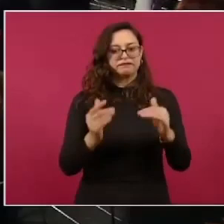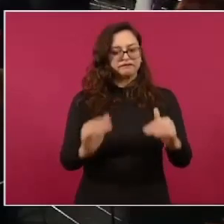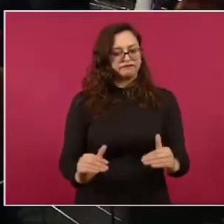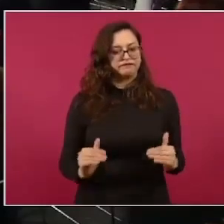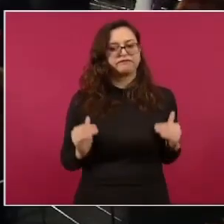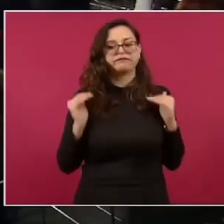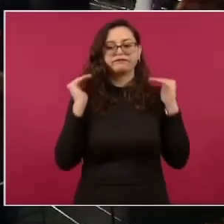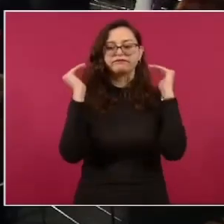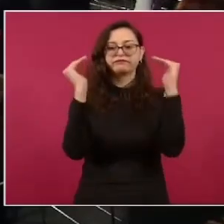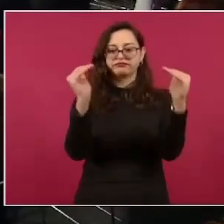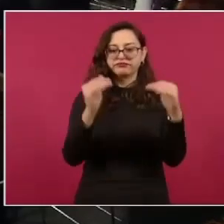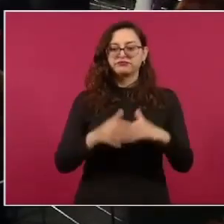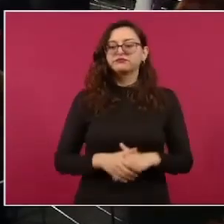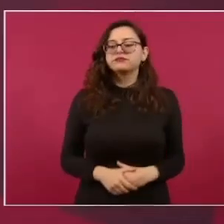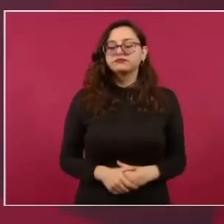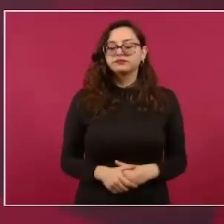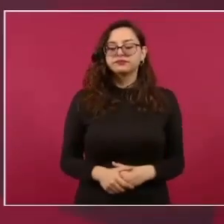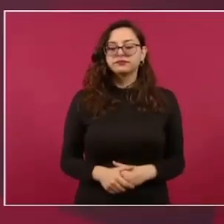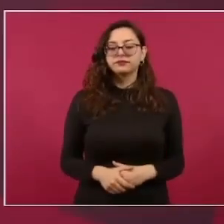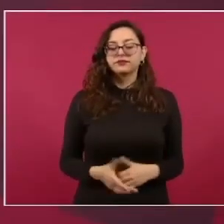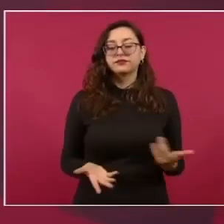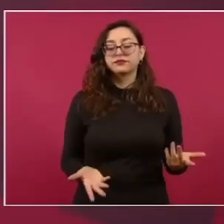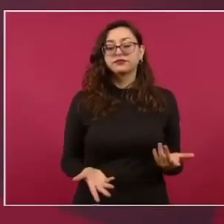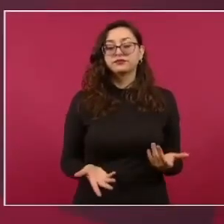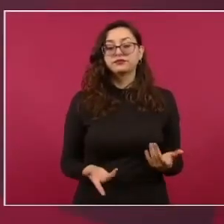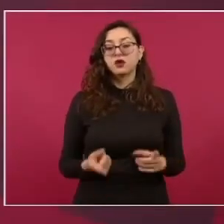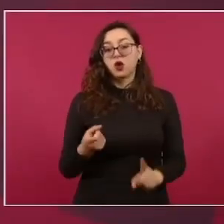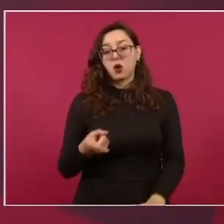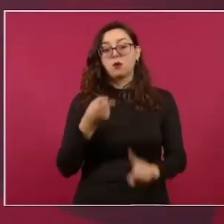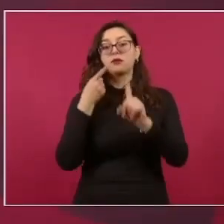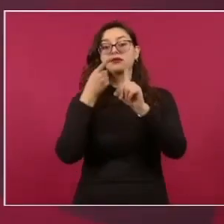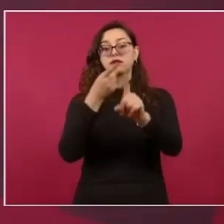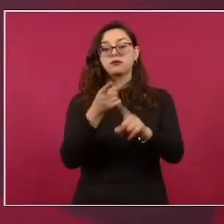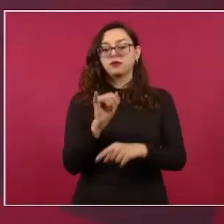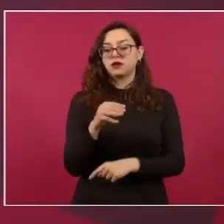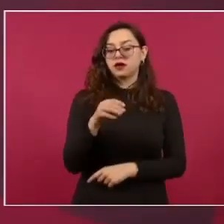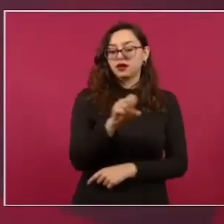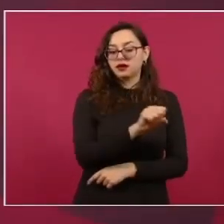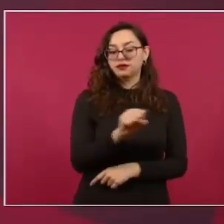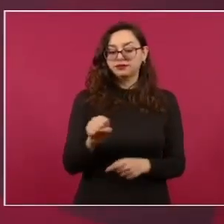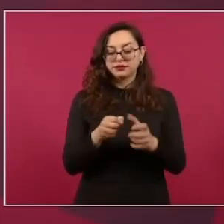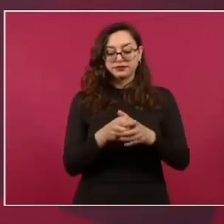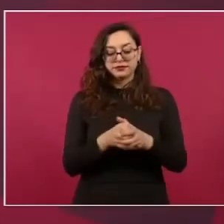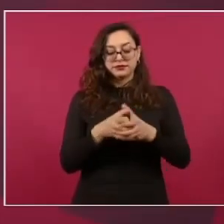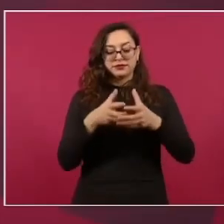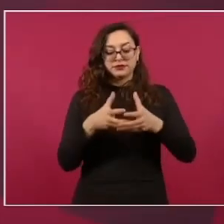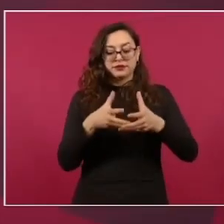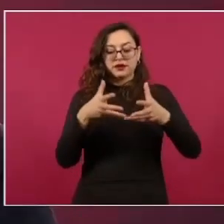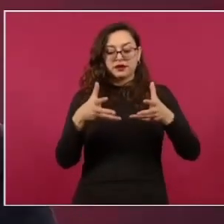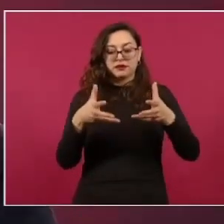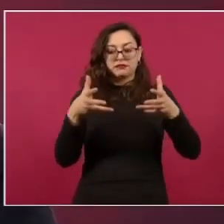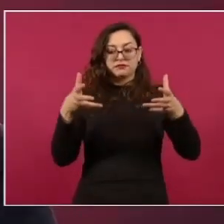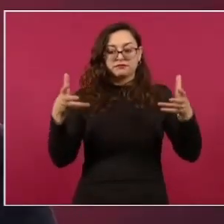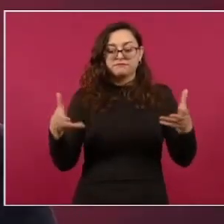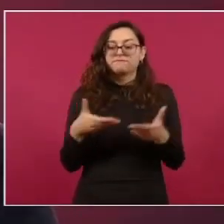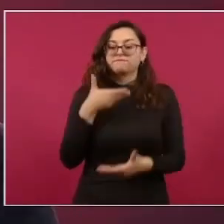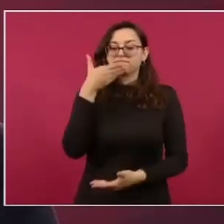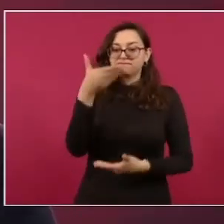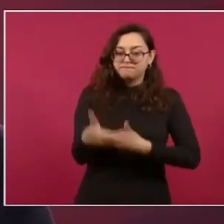Nuestro objetivo es seguir creciendo con el IMSS, seguir brindando servicios de calidad,